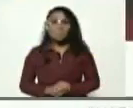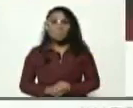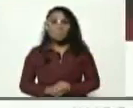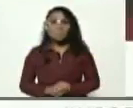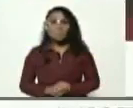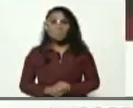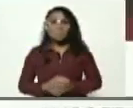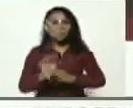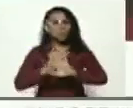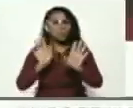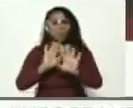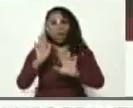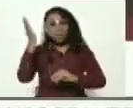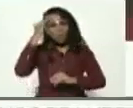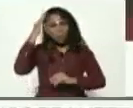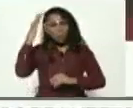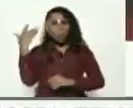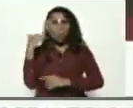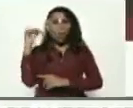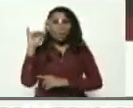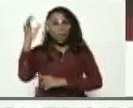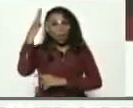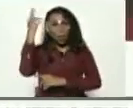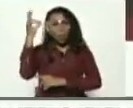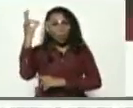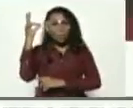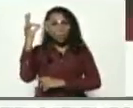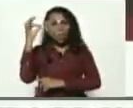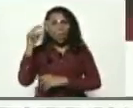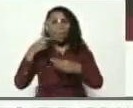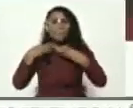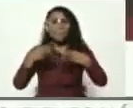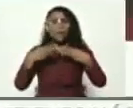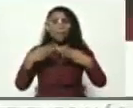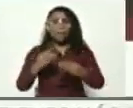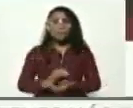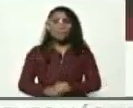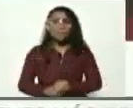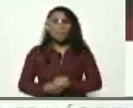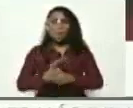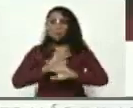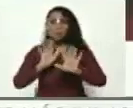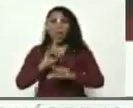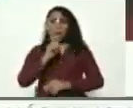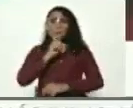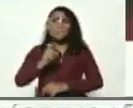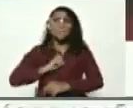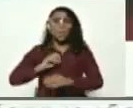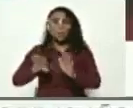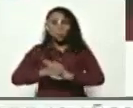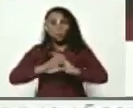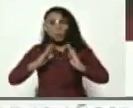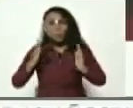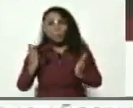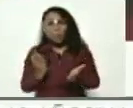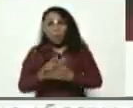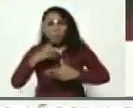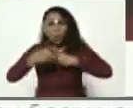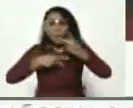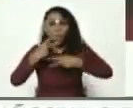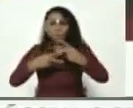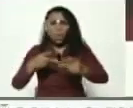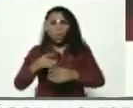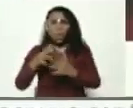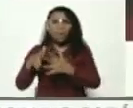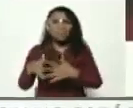Y ya sabemos lo que estaba en el Congreso de Panamá, ya el enemigo histórico geopolítico, los